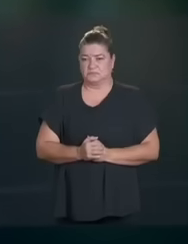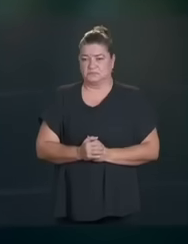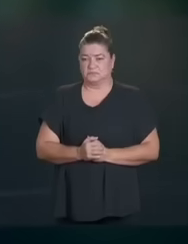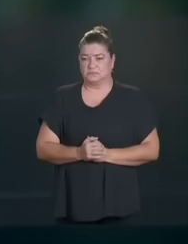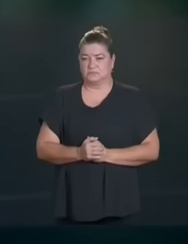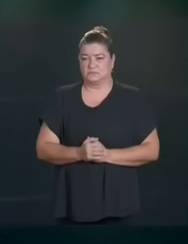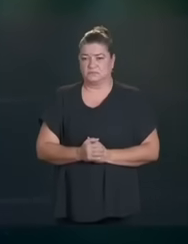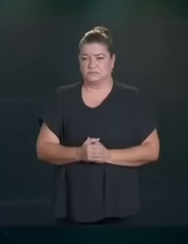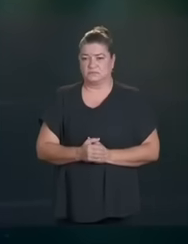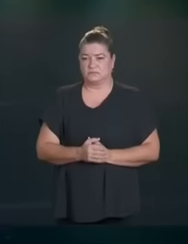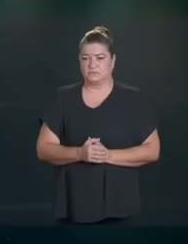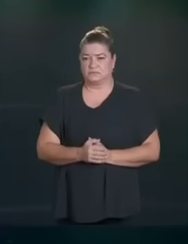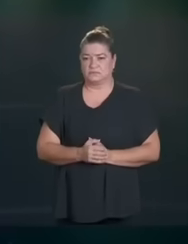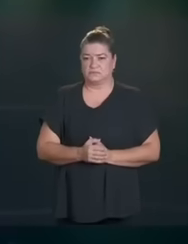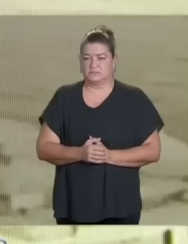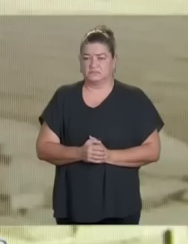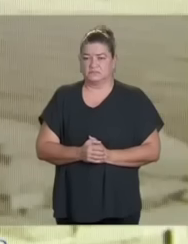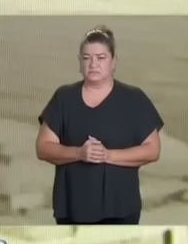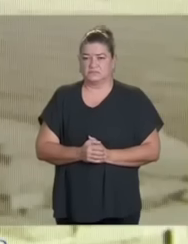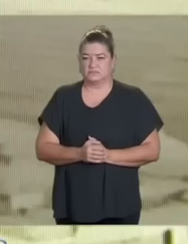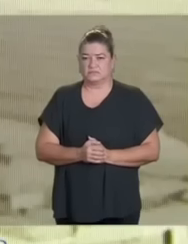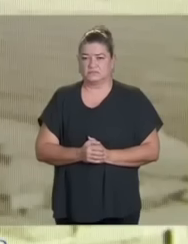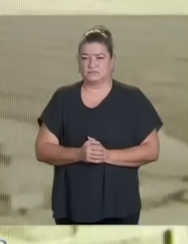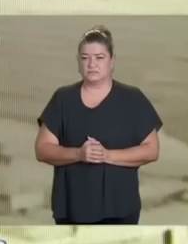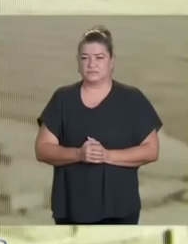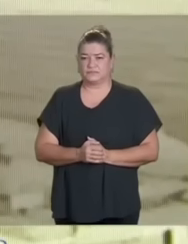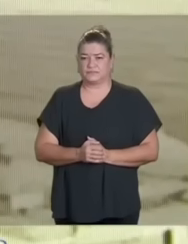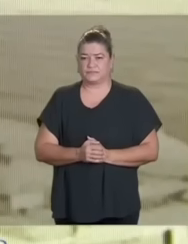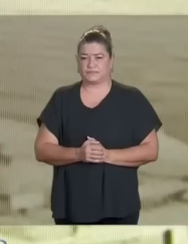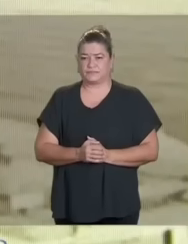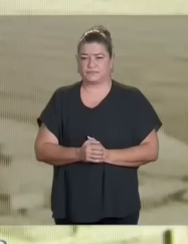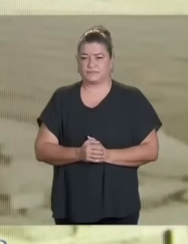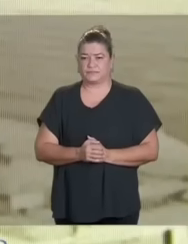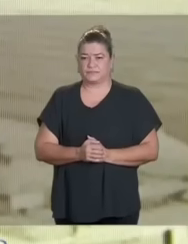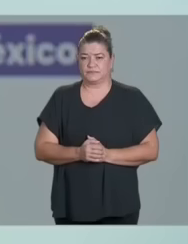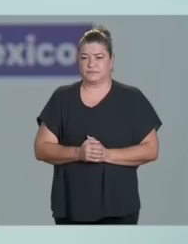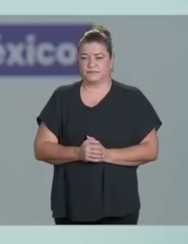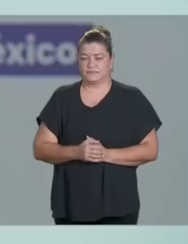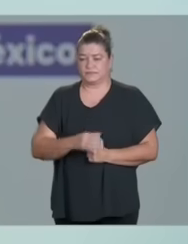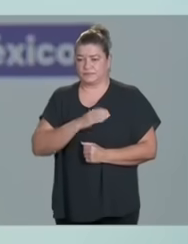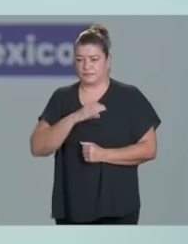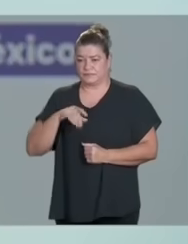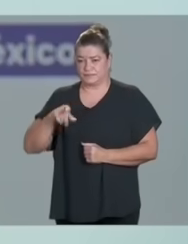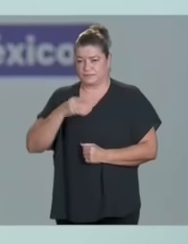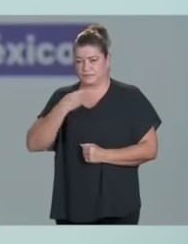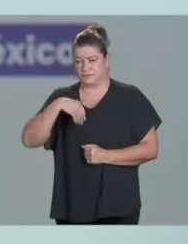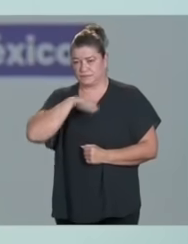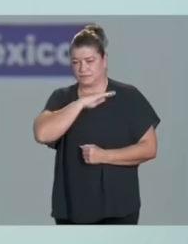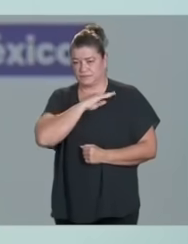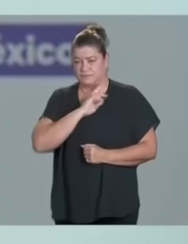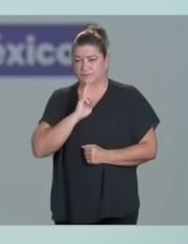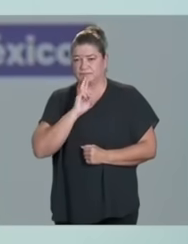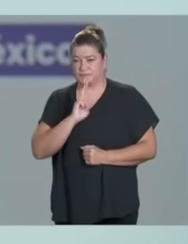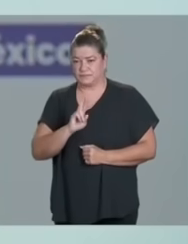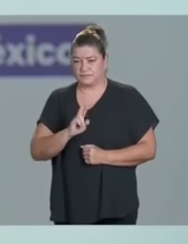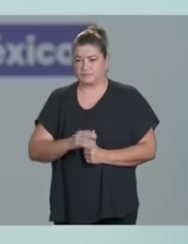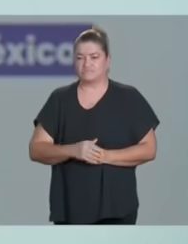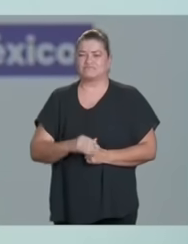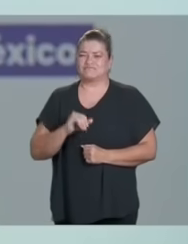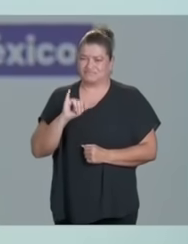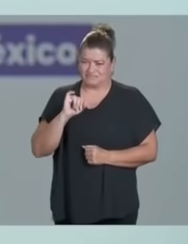Bueno, es el turno de la candidata Claudia Sheinbaum para contestar. Sí, por supuesto, tenemos un programa